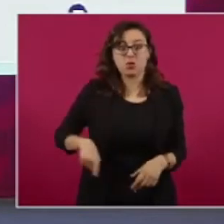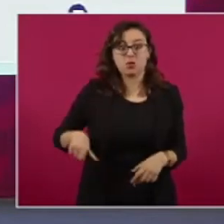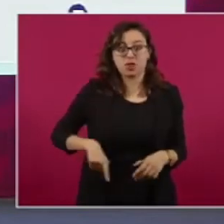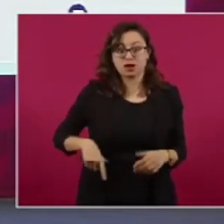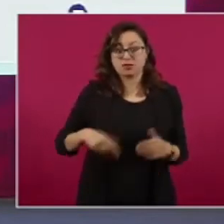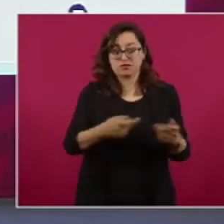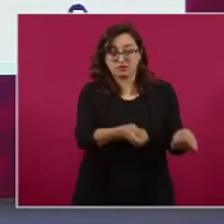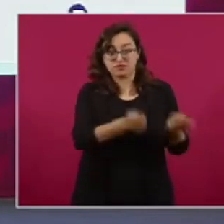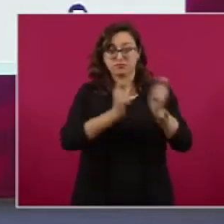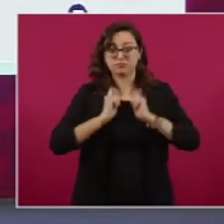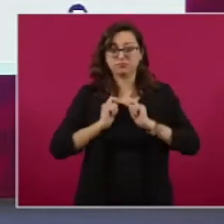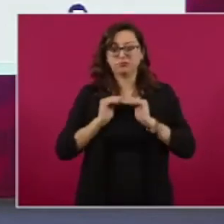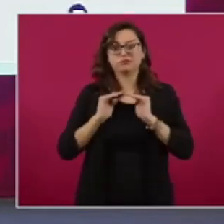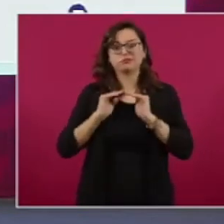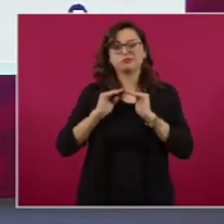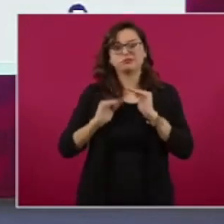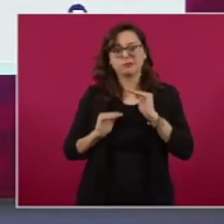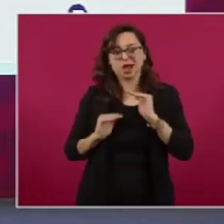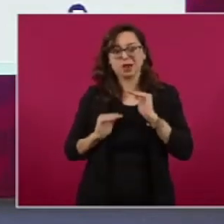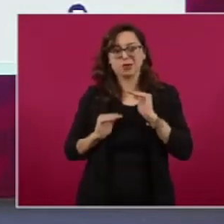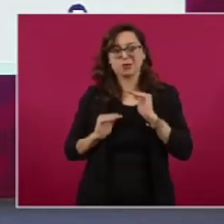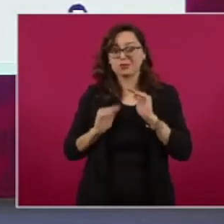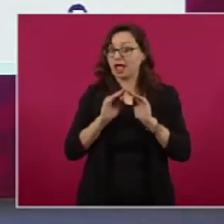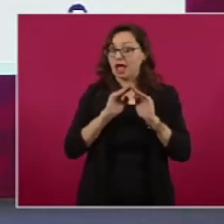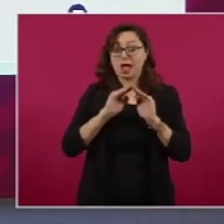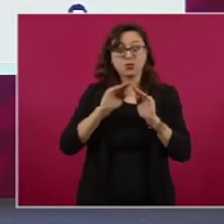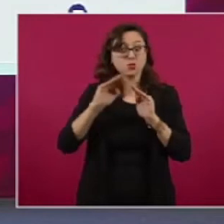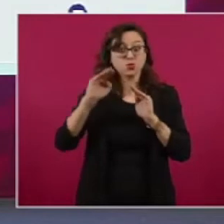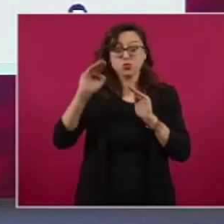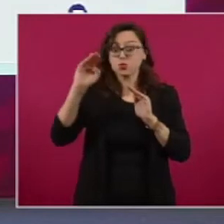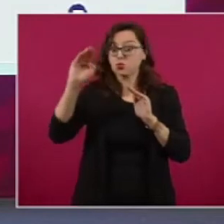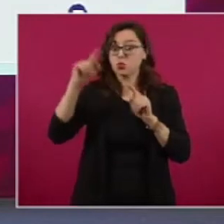miren, ya no siguió así.